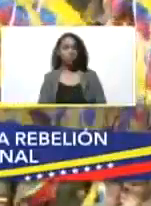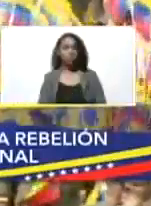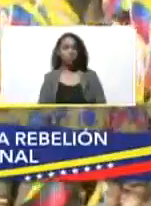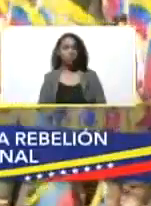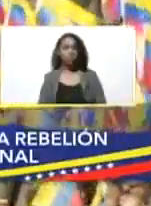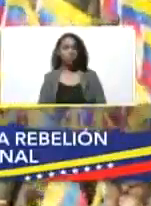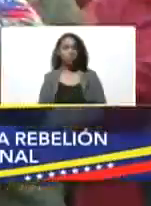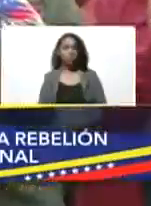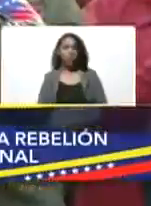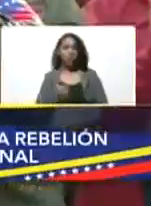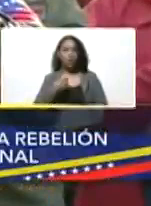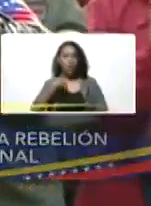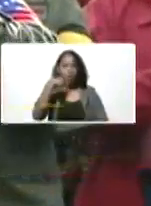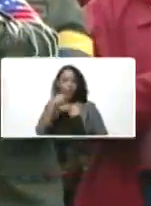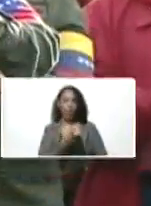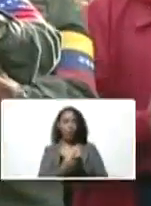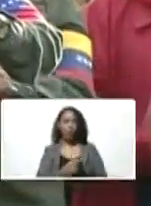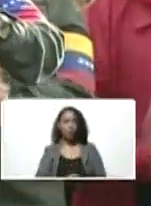Y lo digo